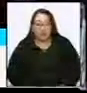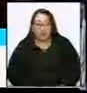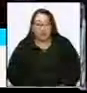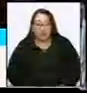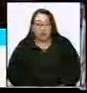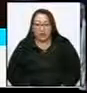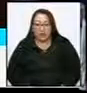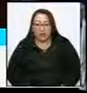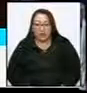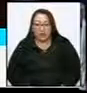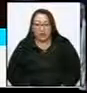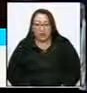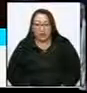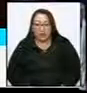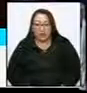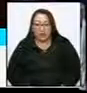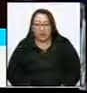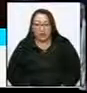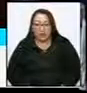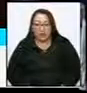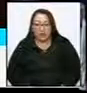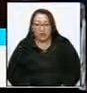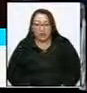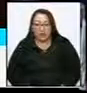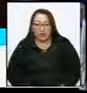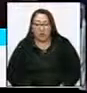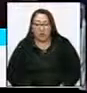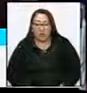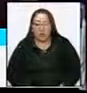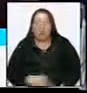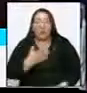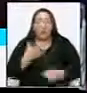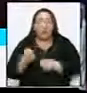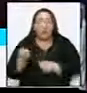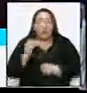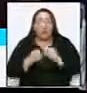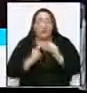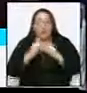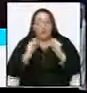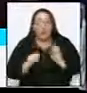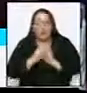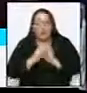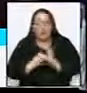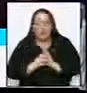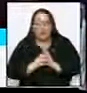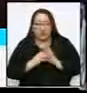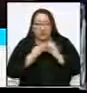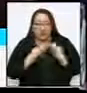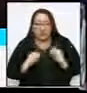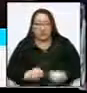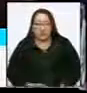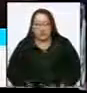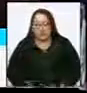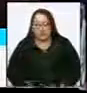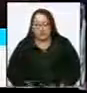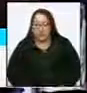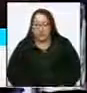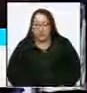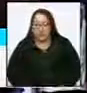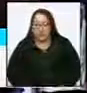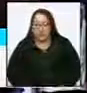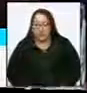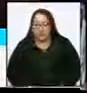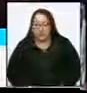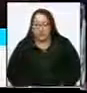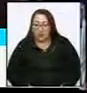un conflicto competencial que tendría que ser resuelto por el Tribunal Constitucional, invocando obviamente